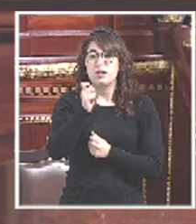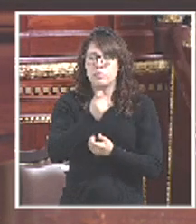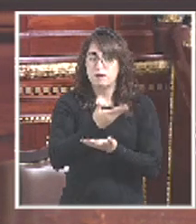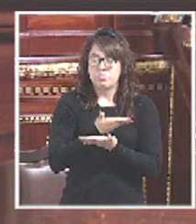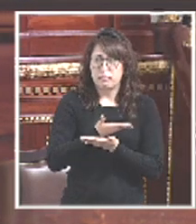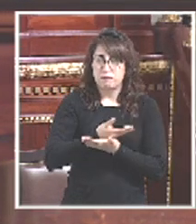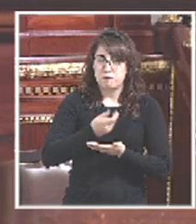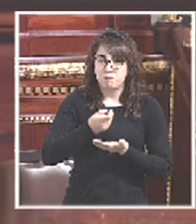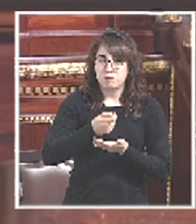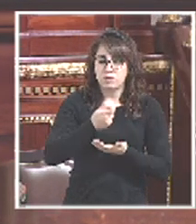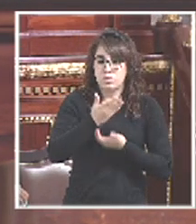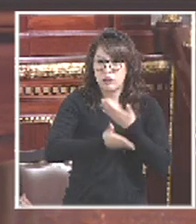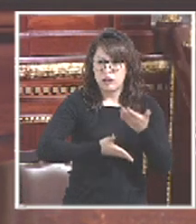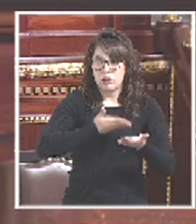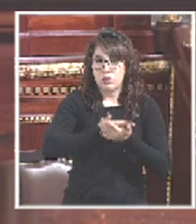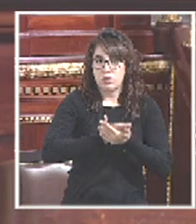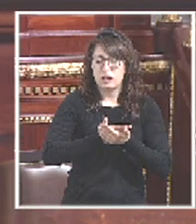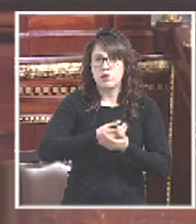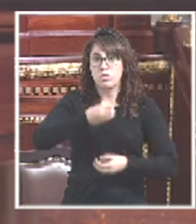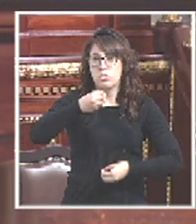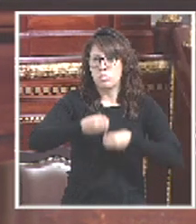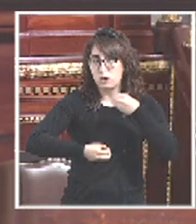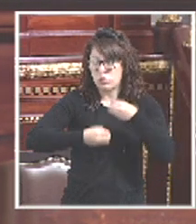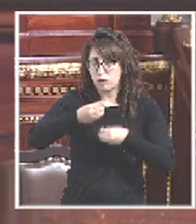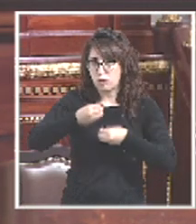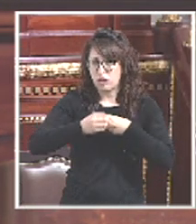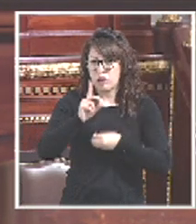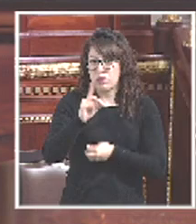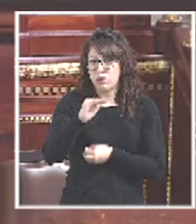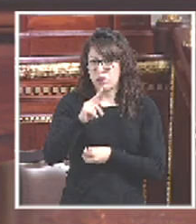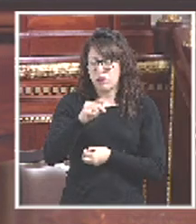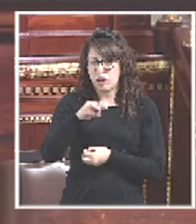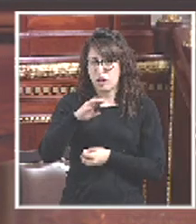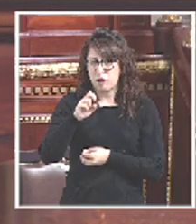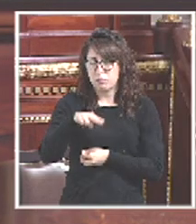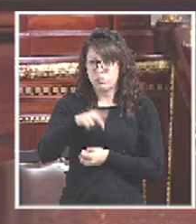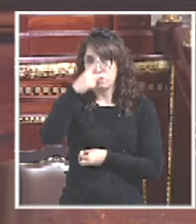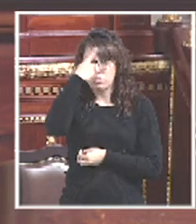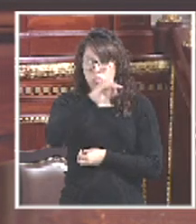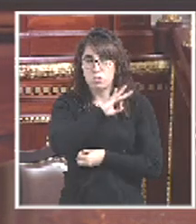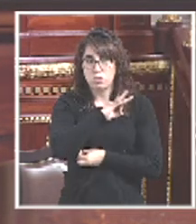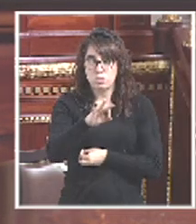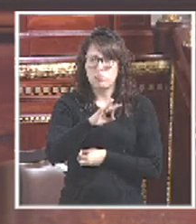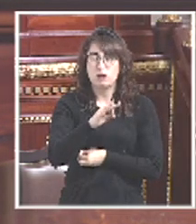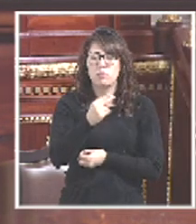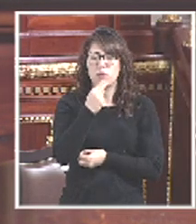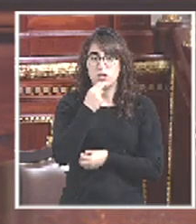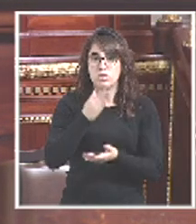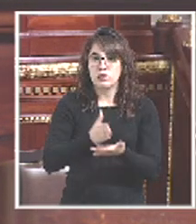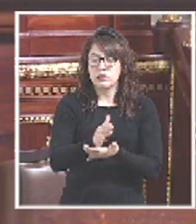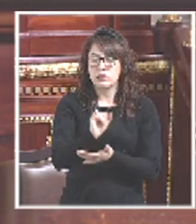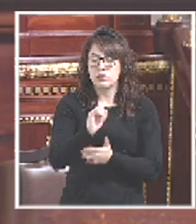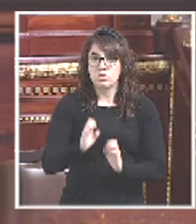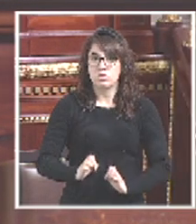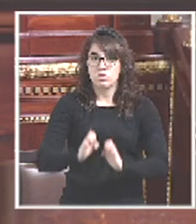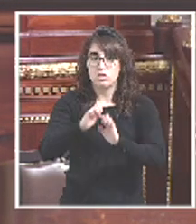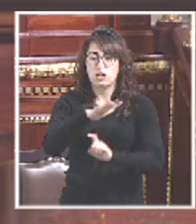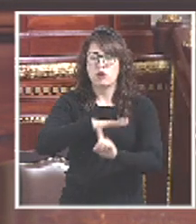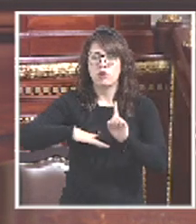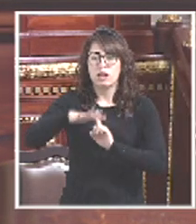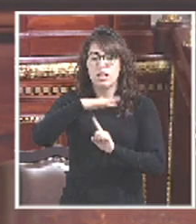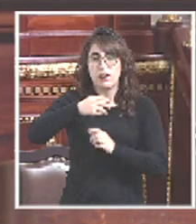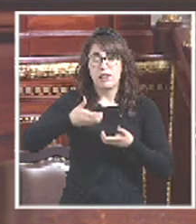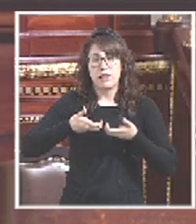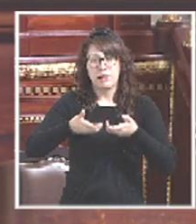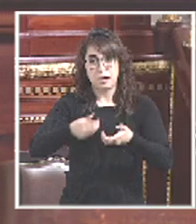autorizó la constitución de un polígono de actuación mediante el sistema de actuación privado en los predios ubicados en la calzada